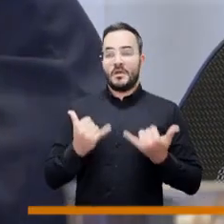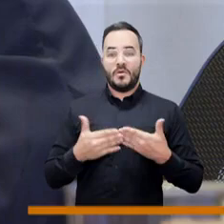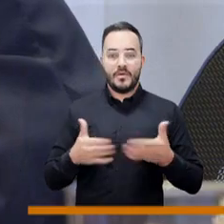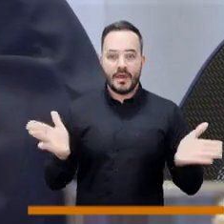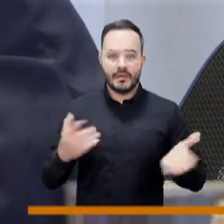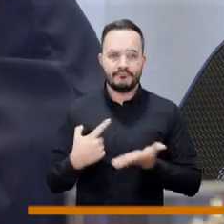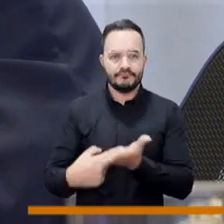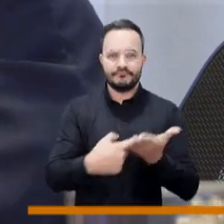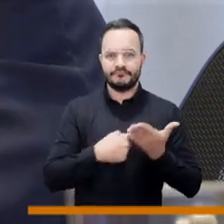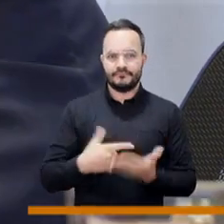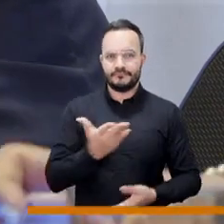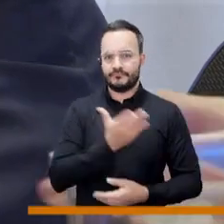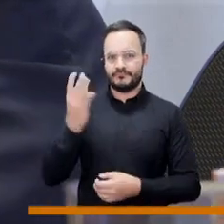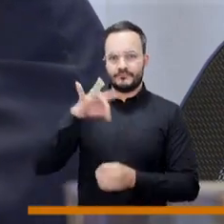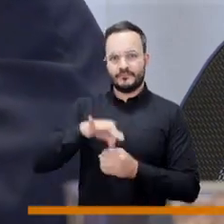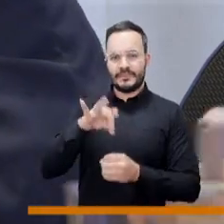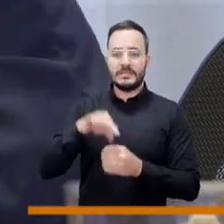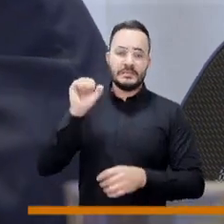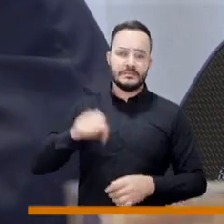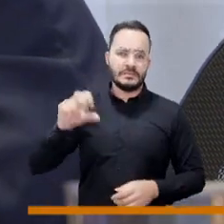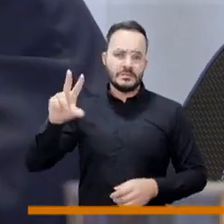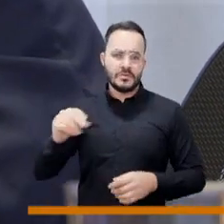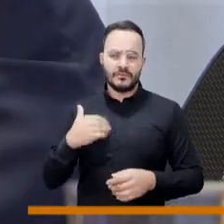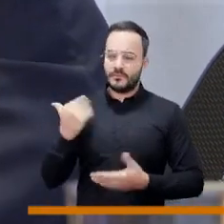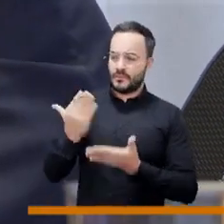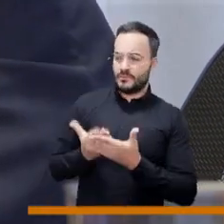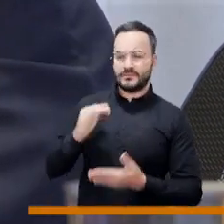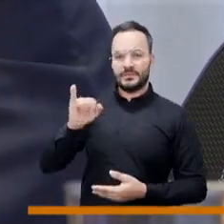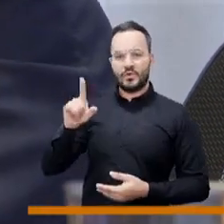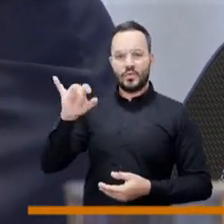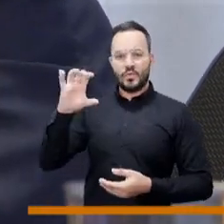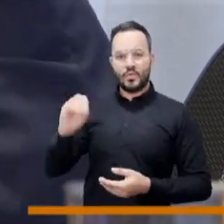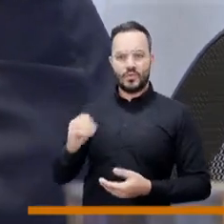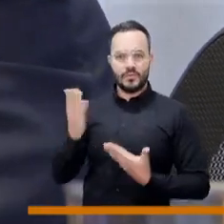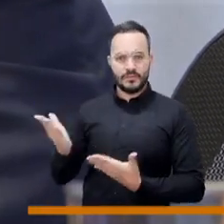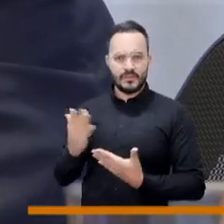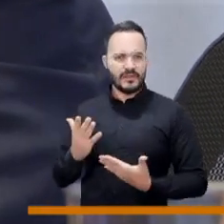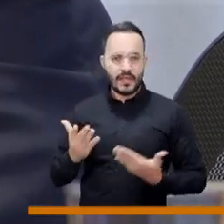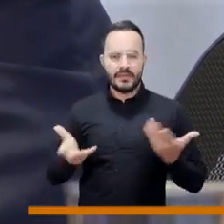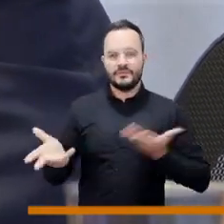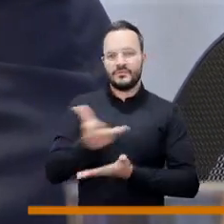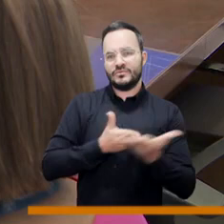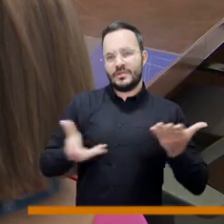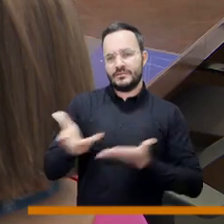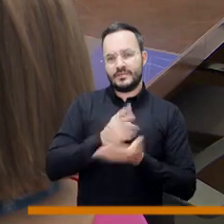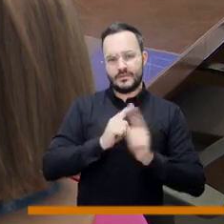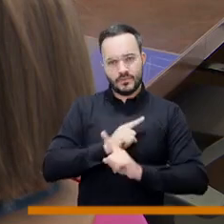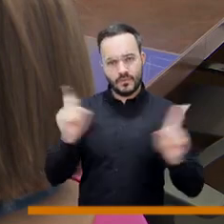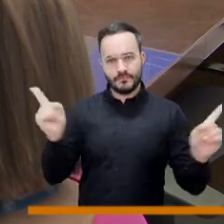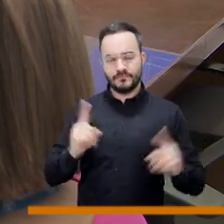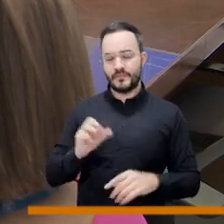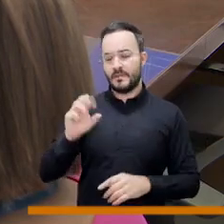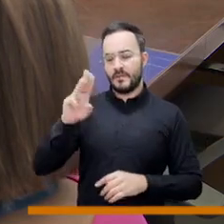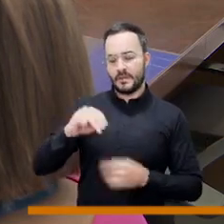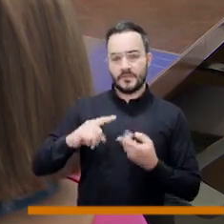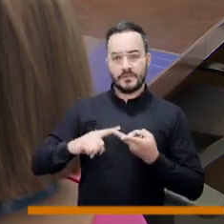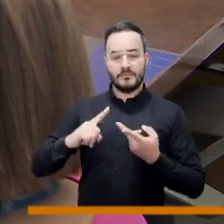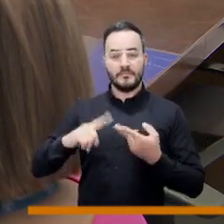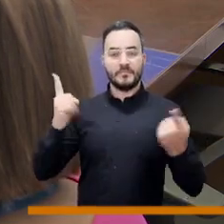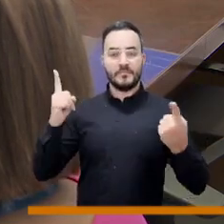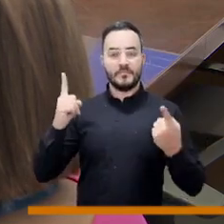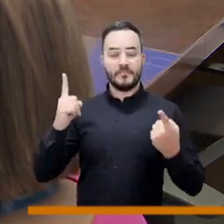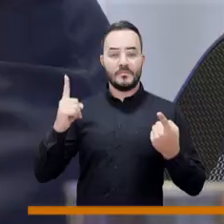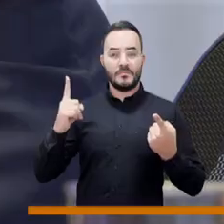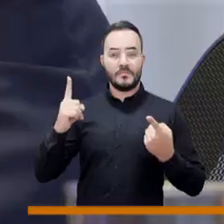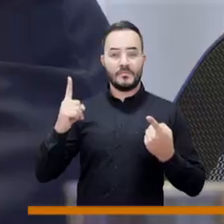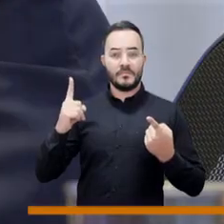Vamos a poner a consideración votación nominal la propuesta del doctor Julio Enrique González de que no se socialice.